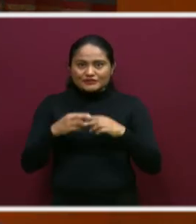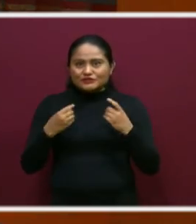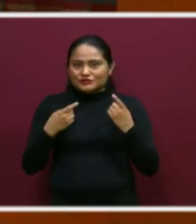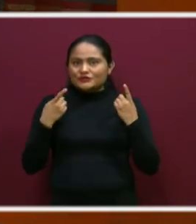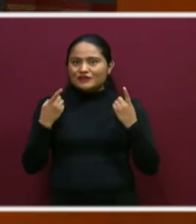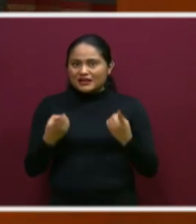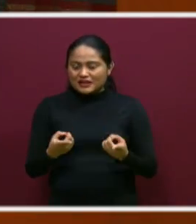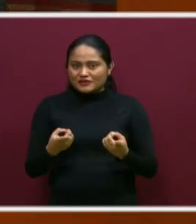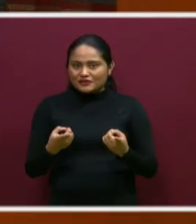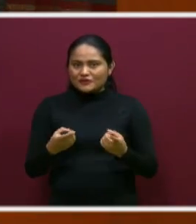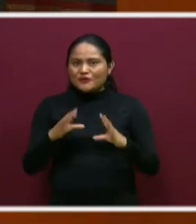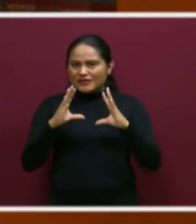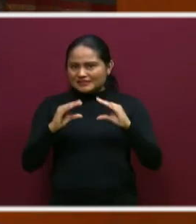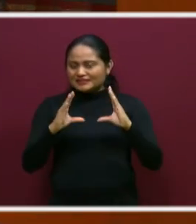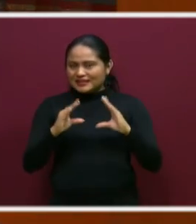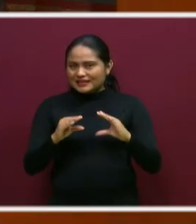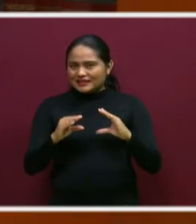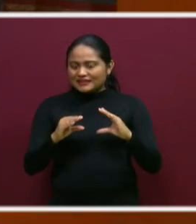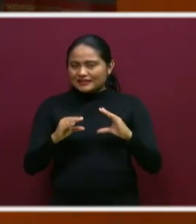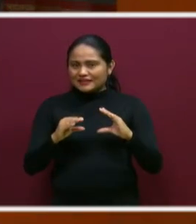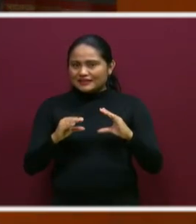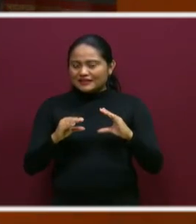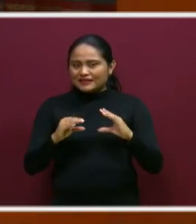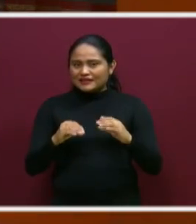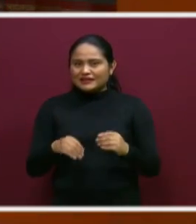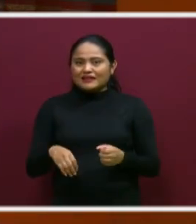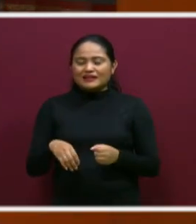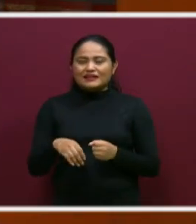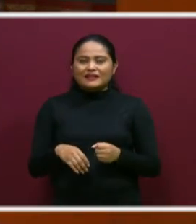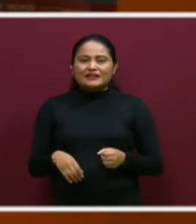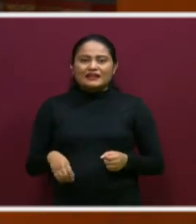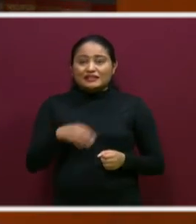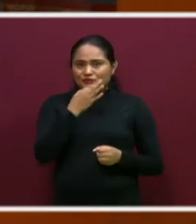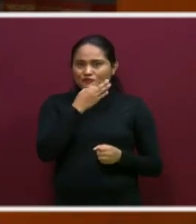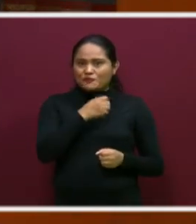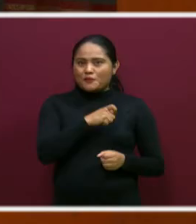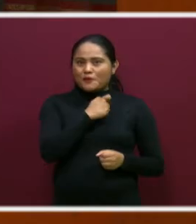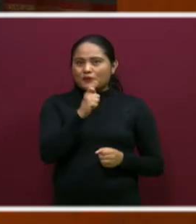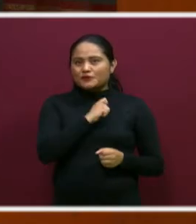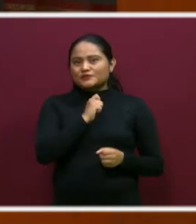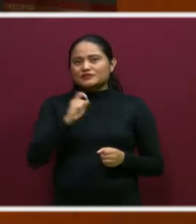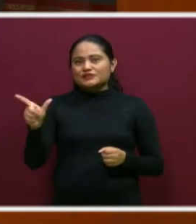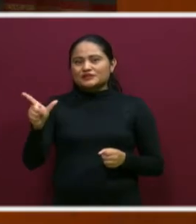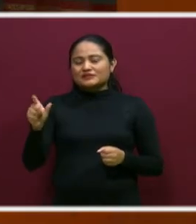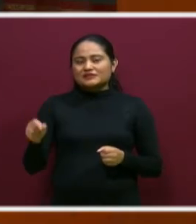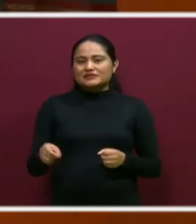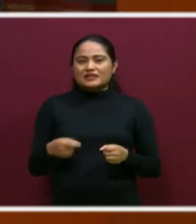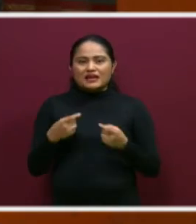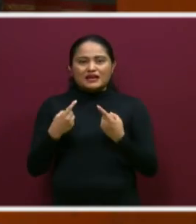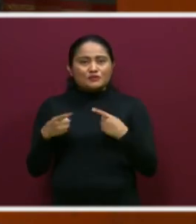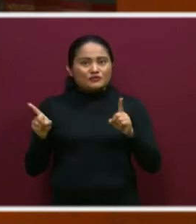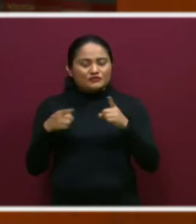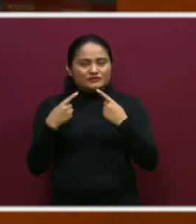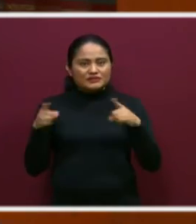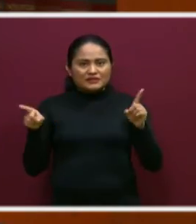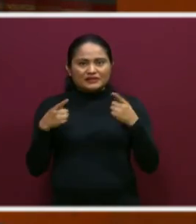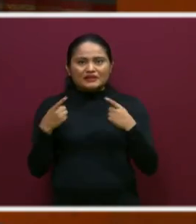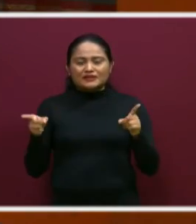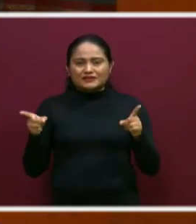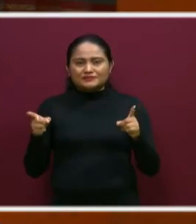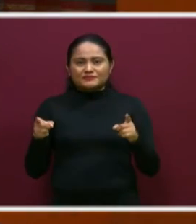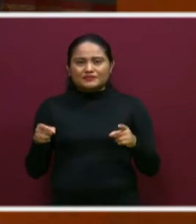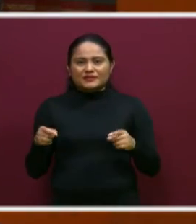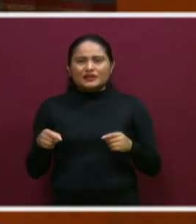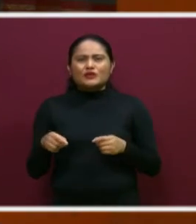sonidos agudos los graves y como empalmar todos estos sonidos que tienen cotidianamente para realizar un cuento